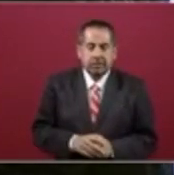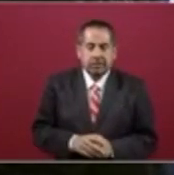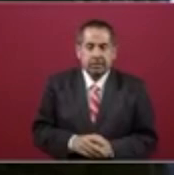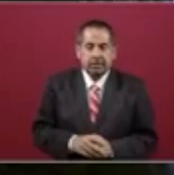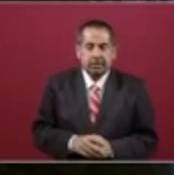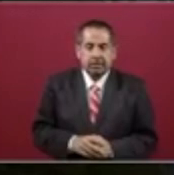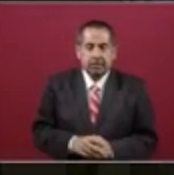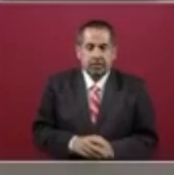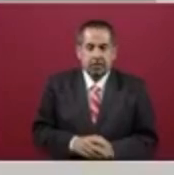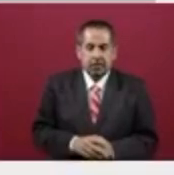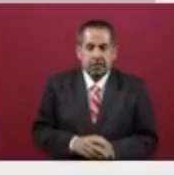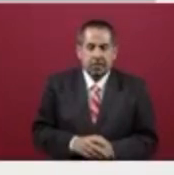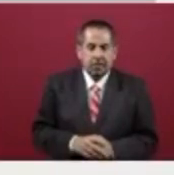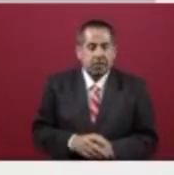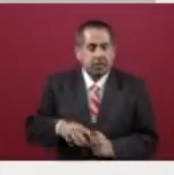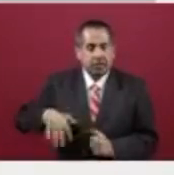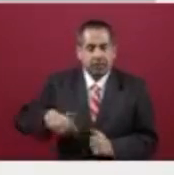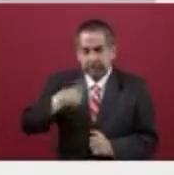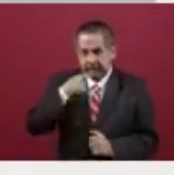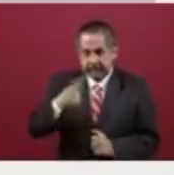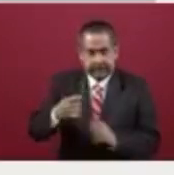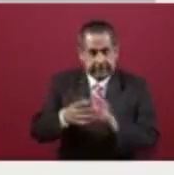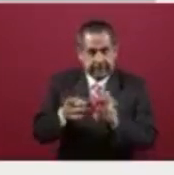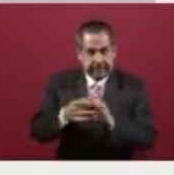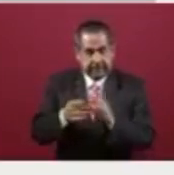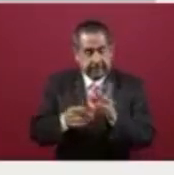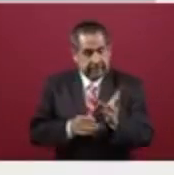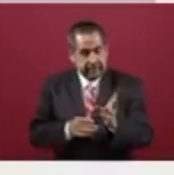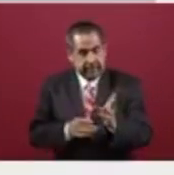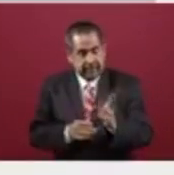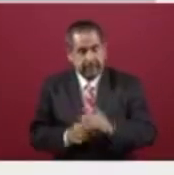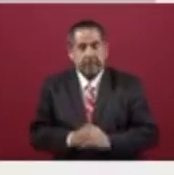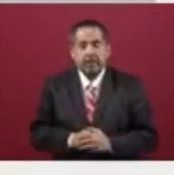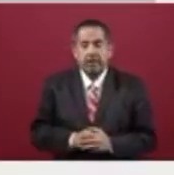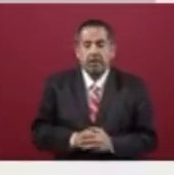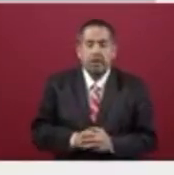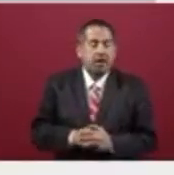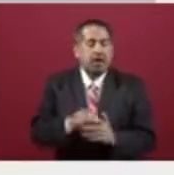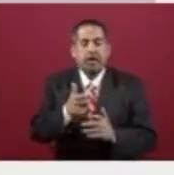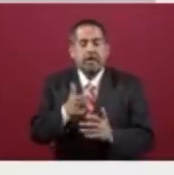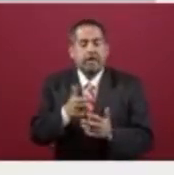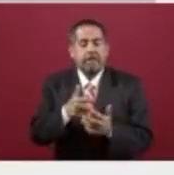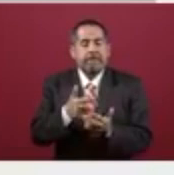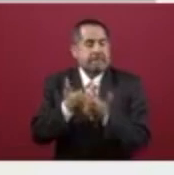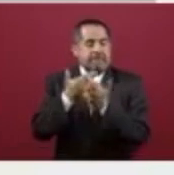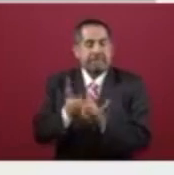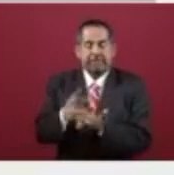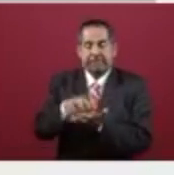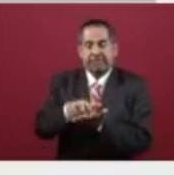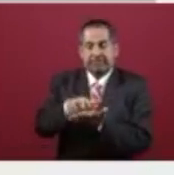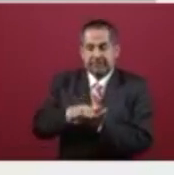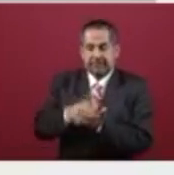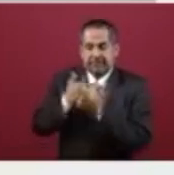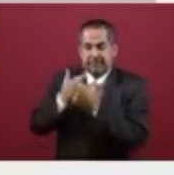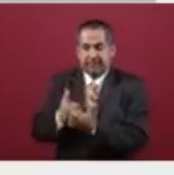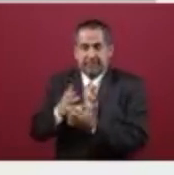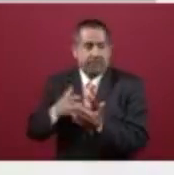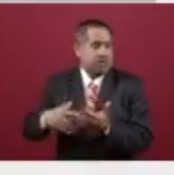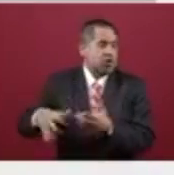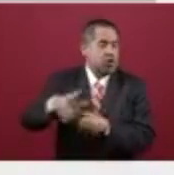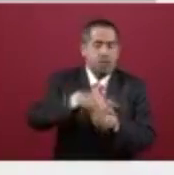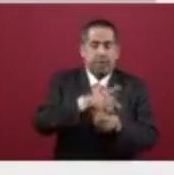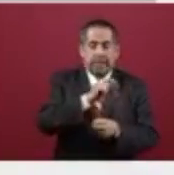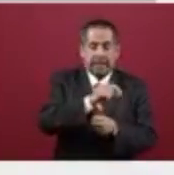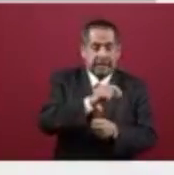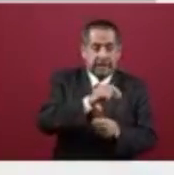Este cuadro, lo que les decía hace un ratito, el ahorro en los 20 campos,